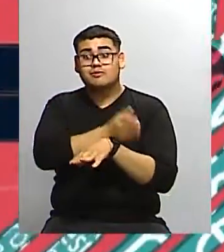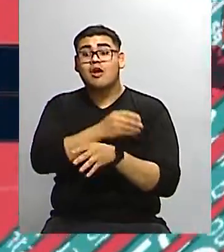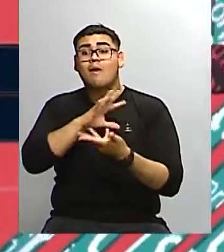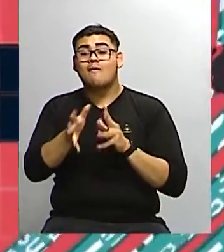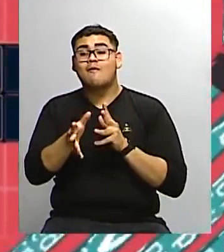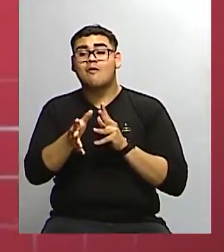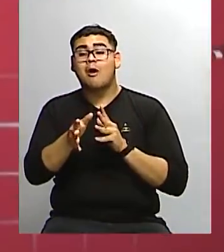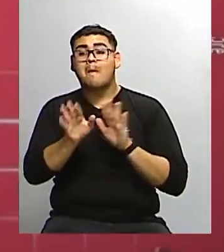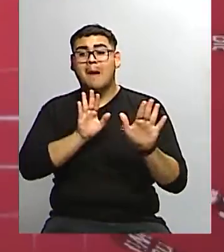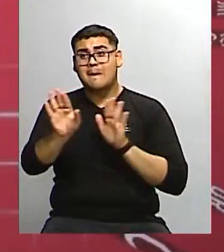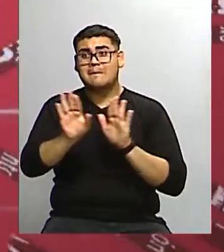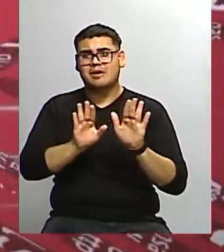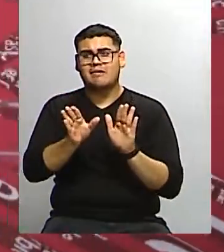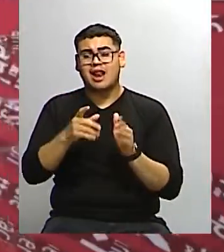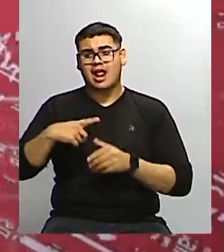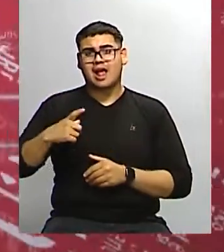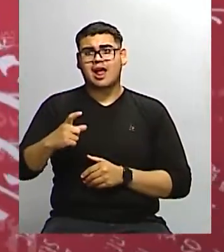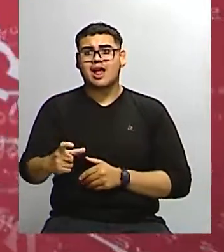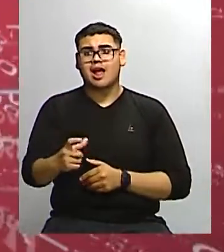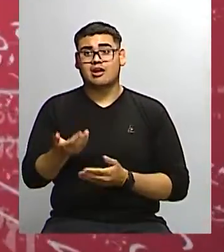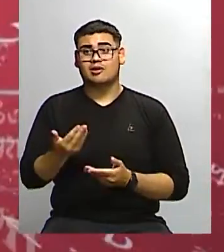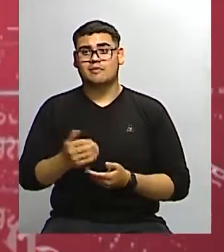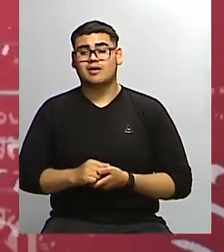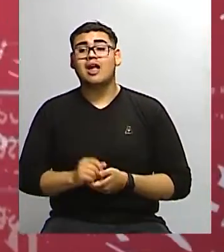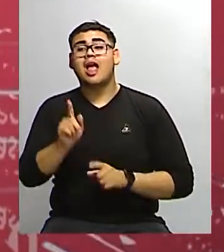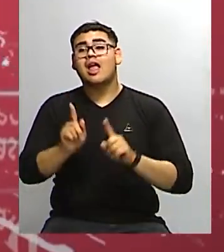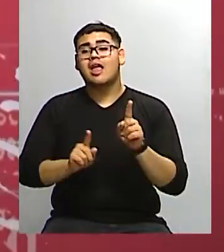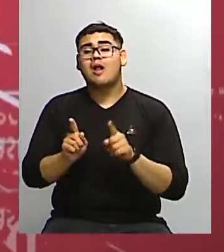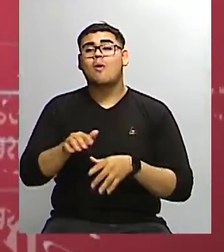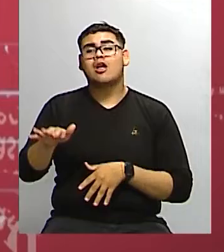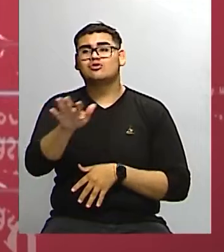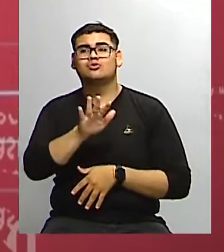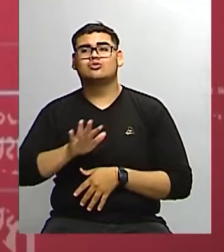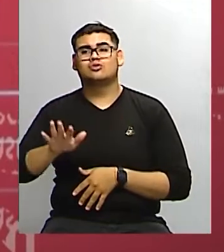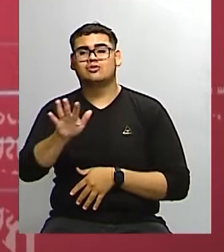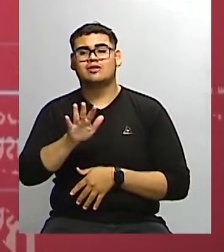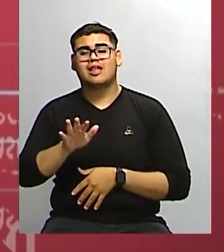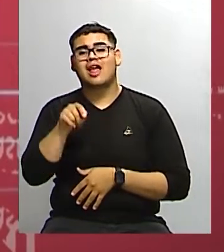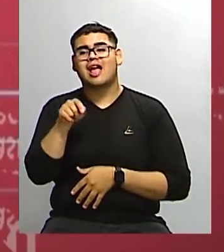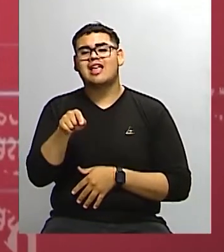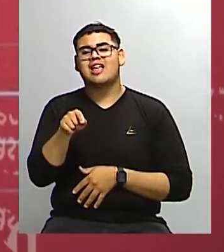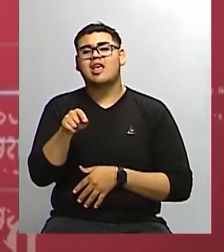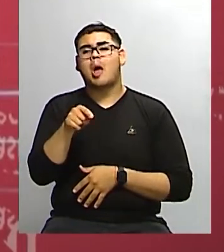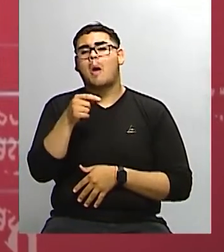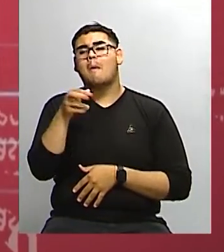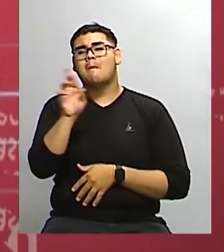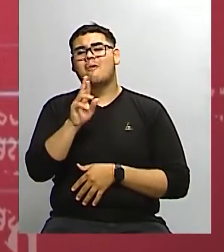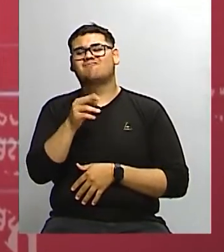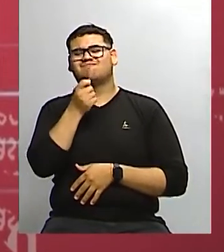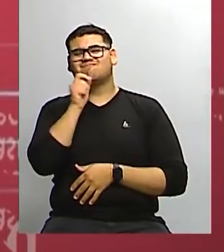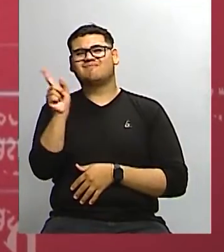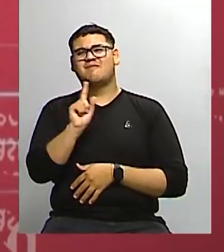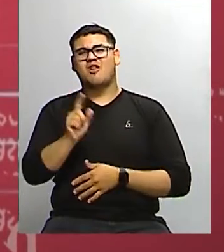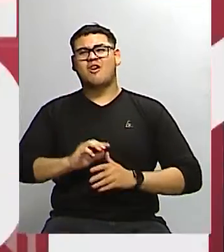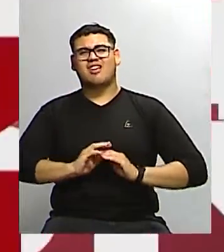mama. Entonces, en sociedades más desarrolladas o más industrializadas, ¿qué pasa? Que la mujer va postergando